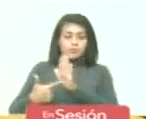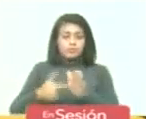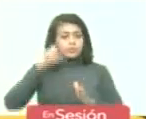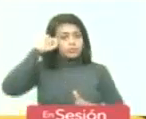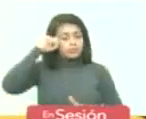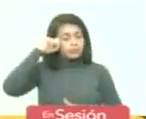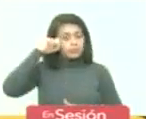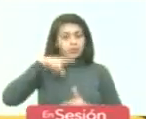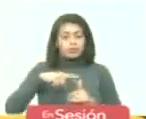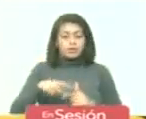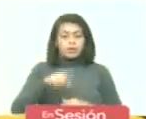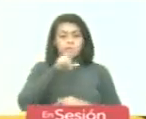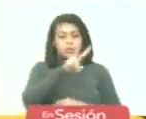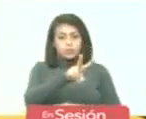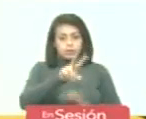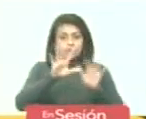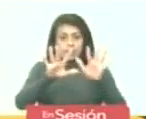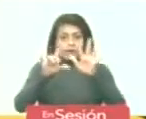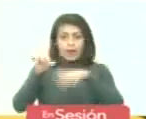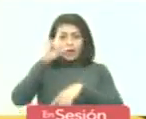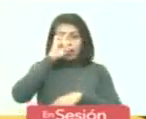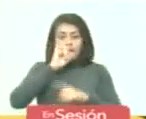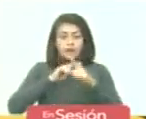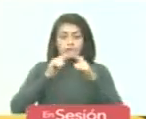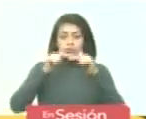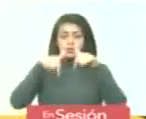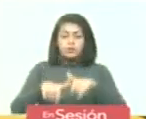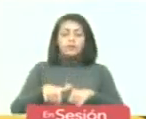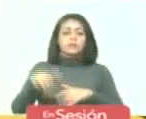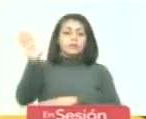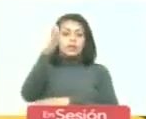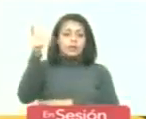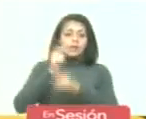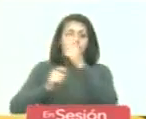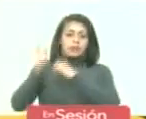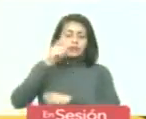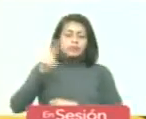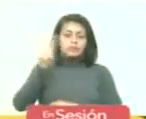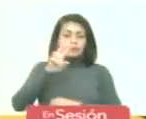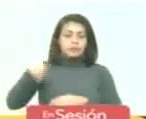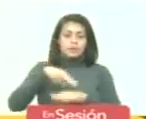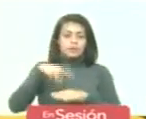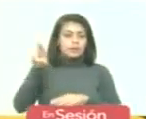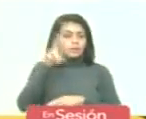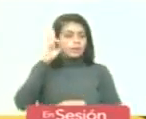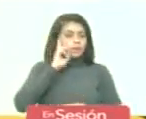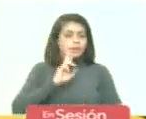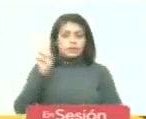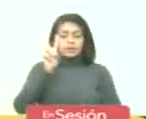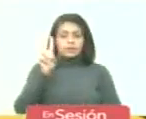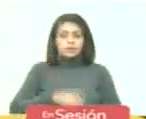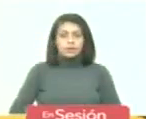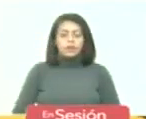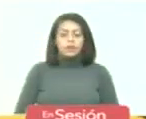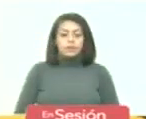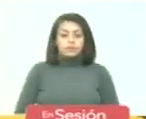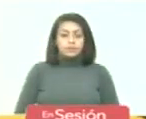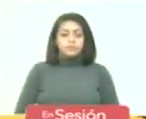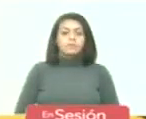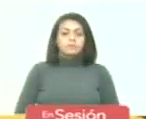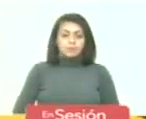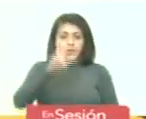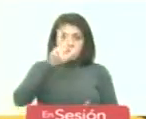de conmemorarse los 216 años de la izada de nuestra bandera nacional en la República Bolivariana de Venezuela,